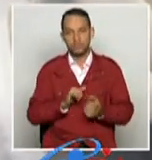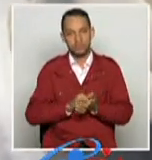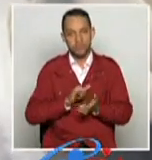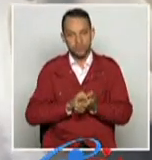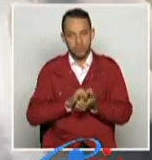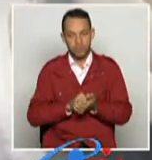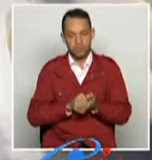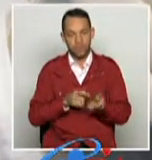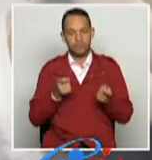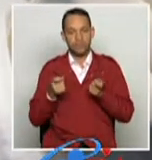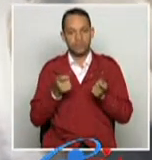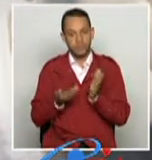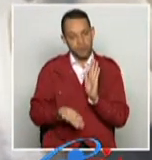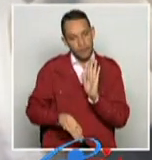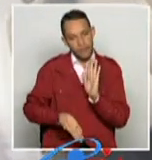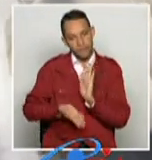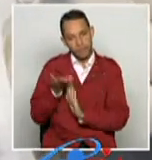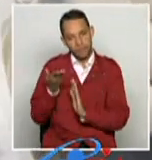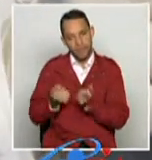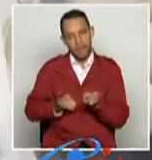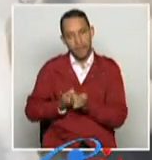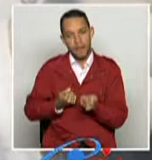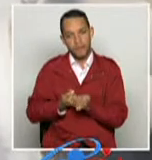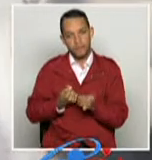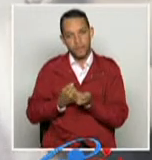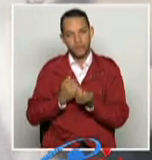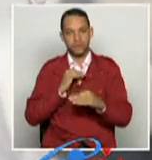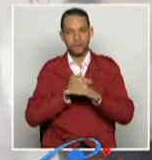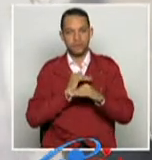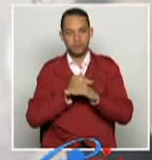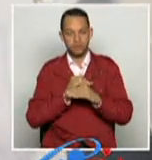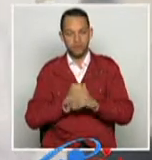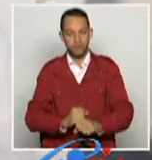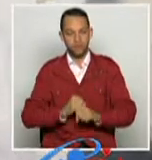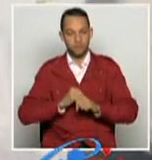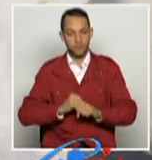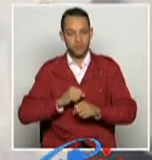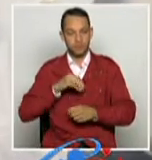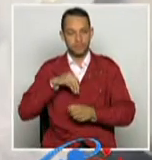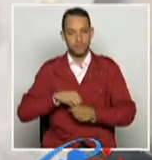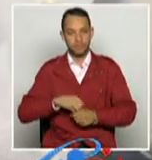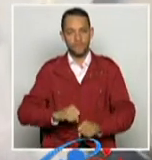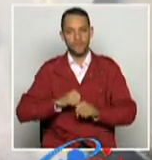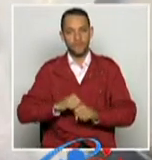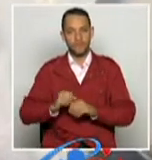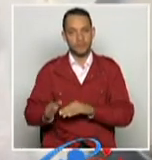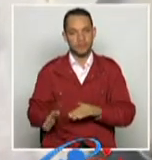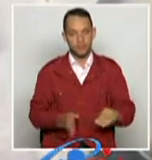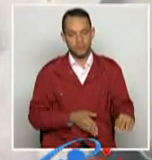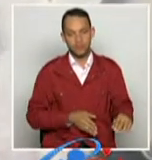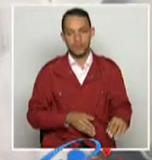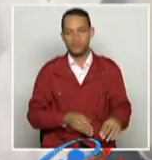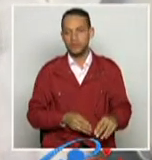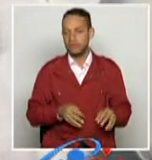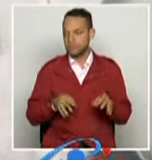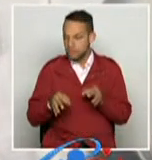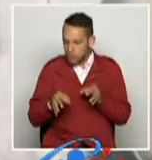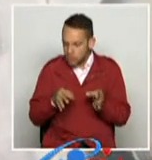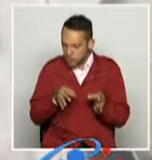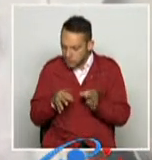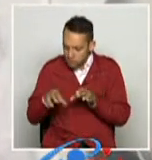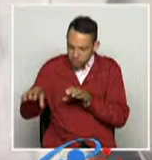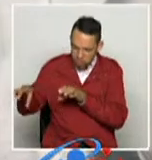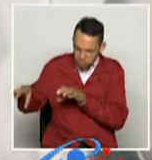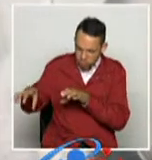hacemos es restablecer los desequilibrios de esa energía yang en toda esta zona. Es un tratamiento muy similar